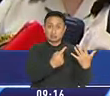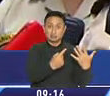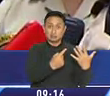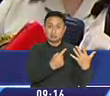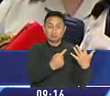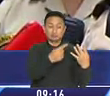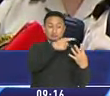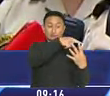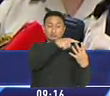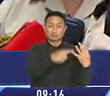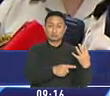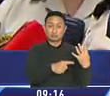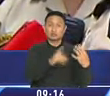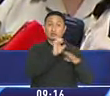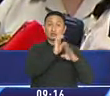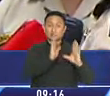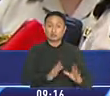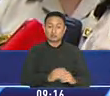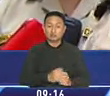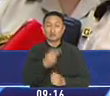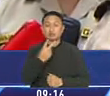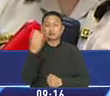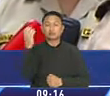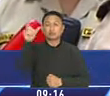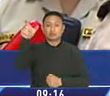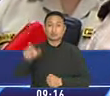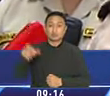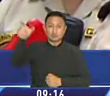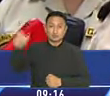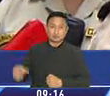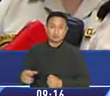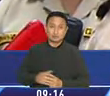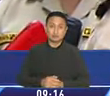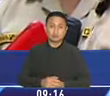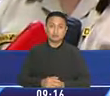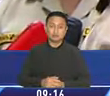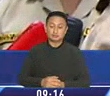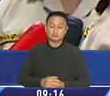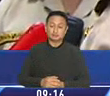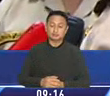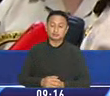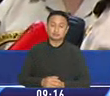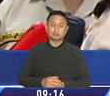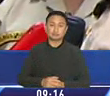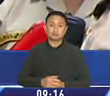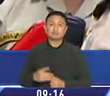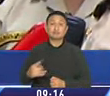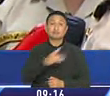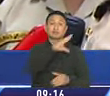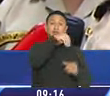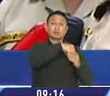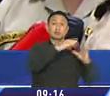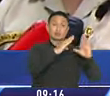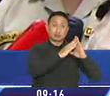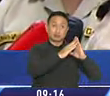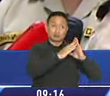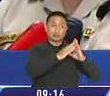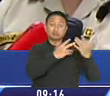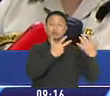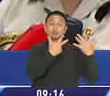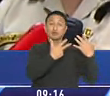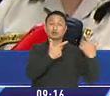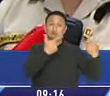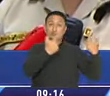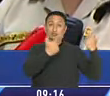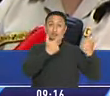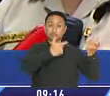cuatro son de nacionalidad ecuatoriana dos son de nacionalidad colombiana y en el interior se encuentran ocho armas de